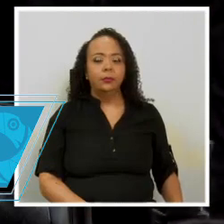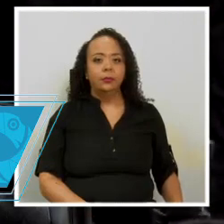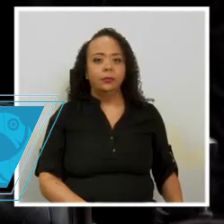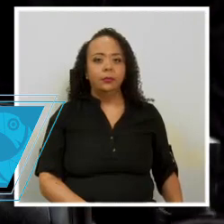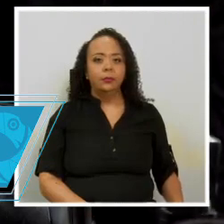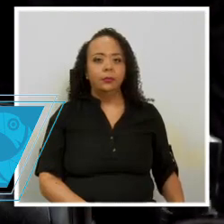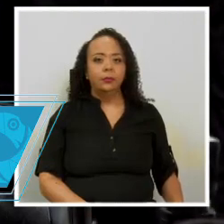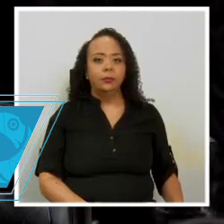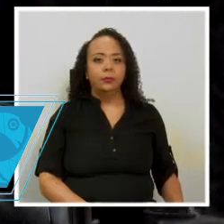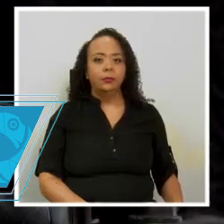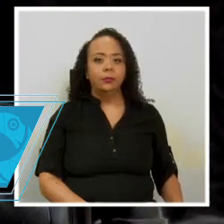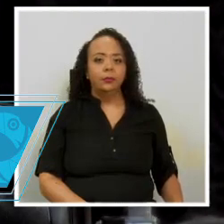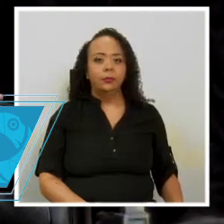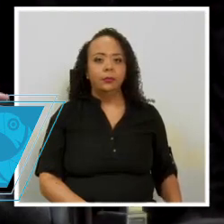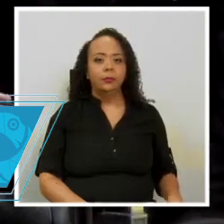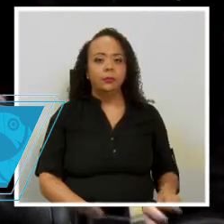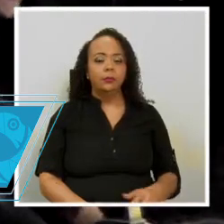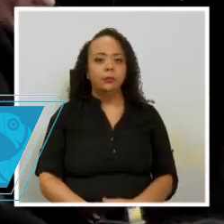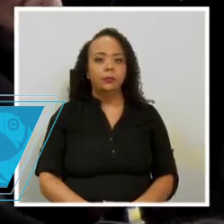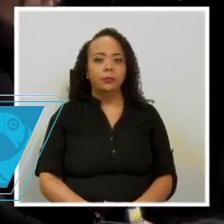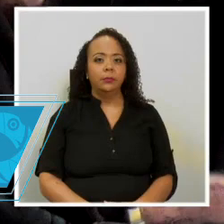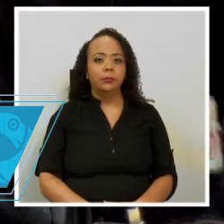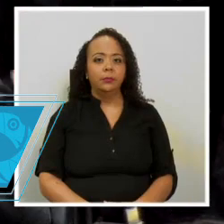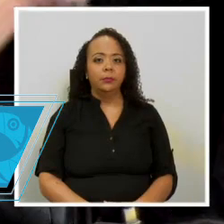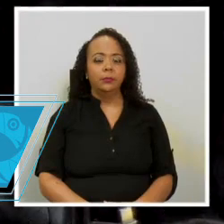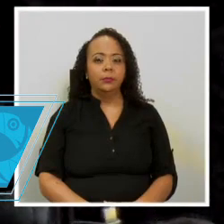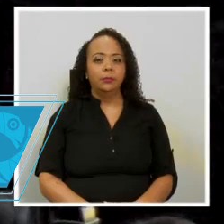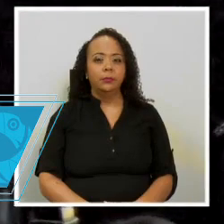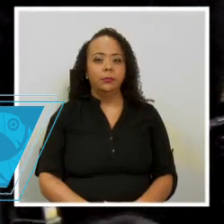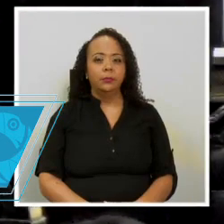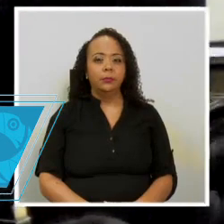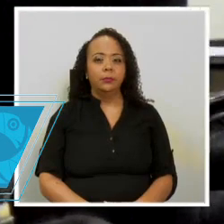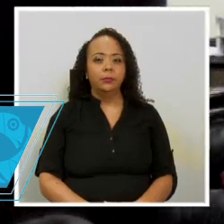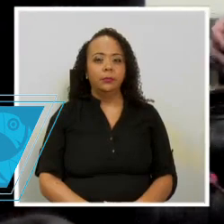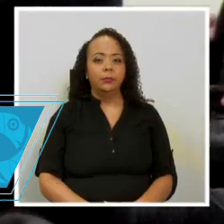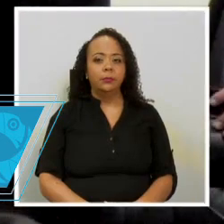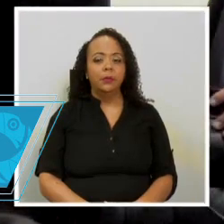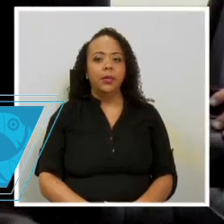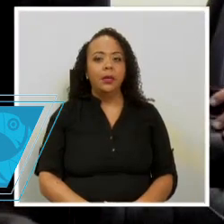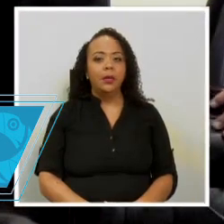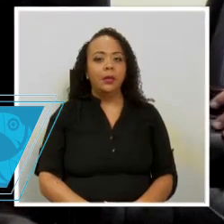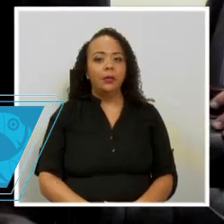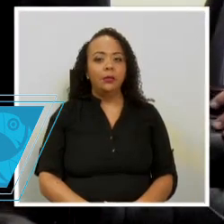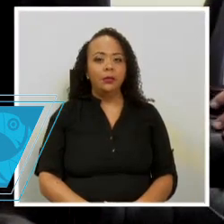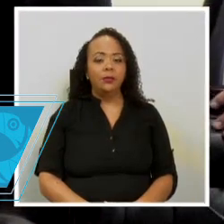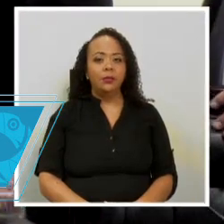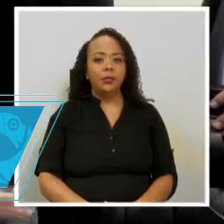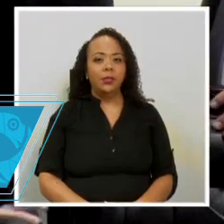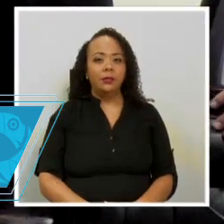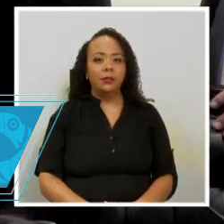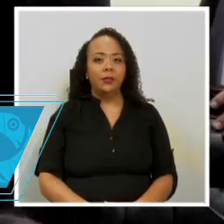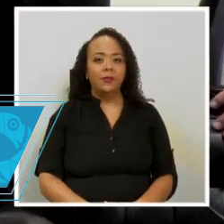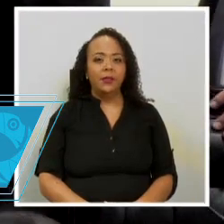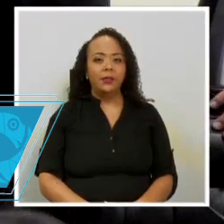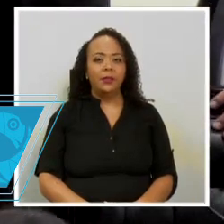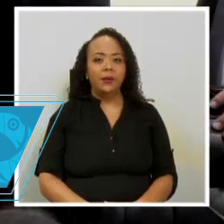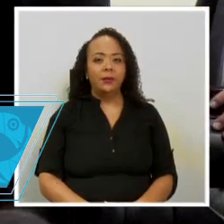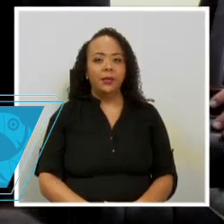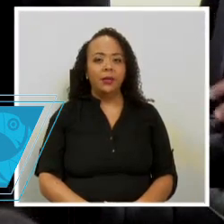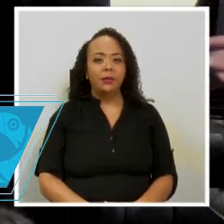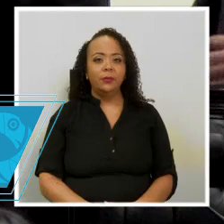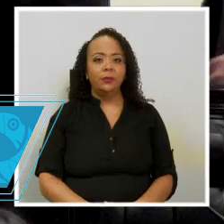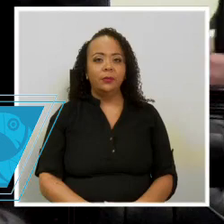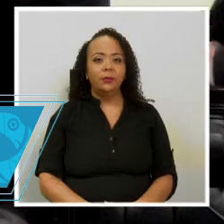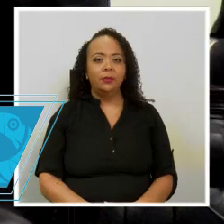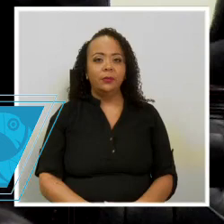que generara ningún conflicto importante desde el punto de vista de que representara una fuerza política